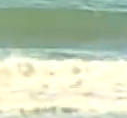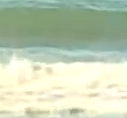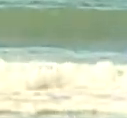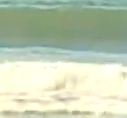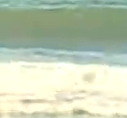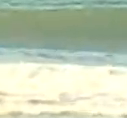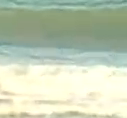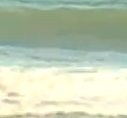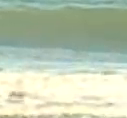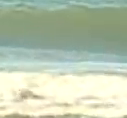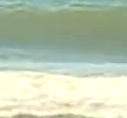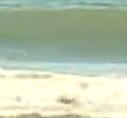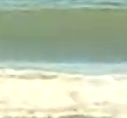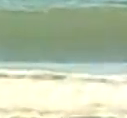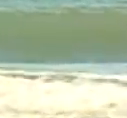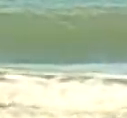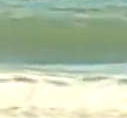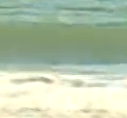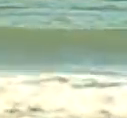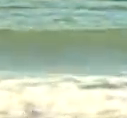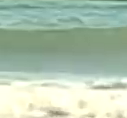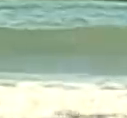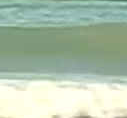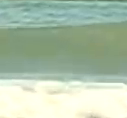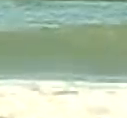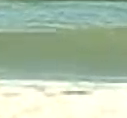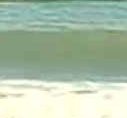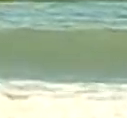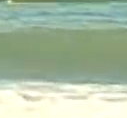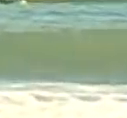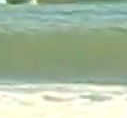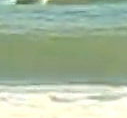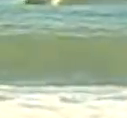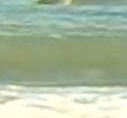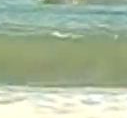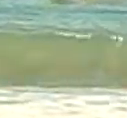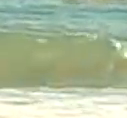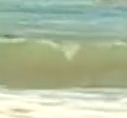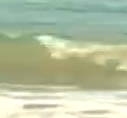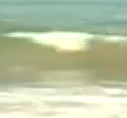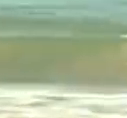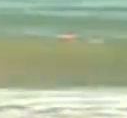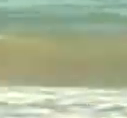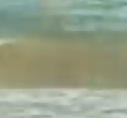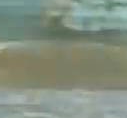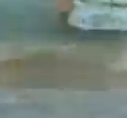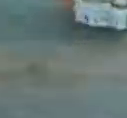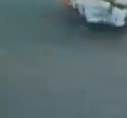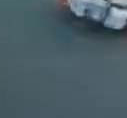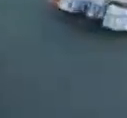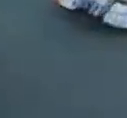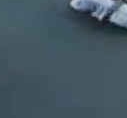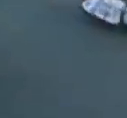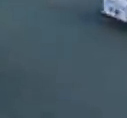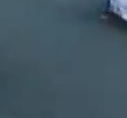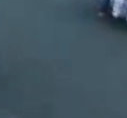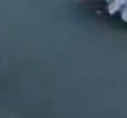por el COVID-19. Gente que va llegando, trae pitos y cencerros.